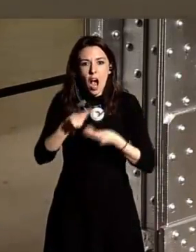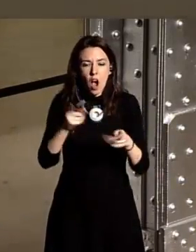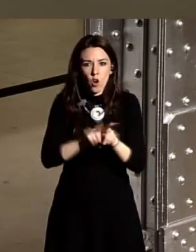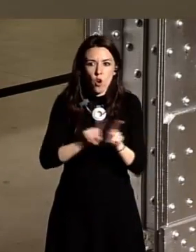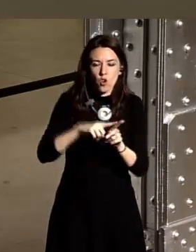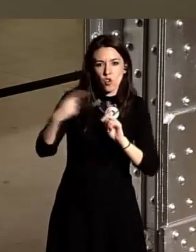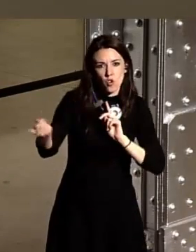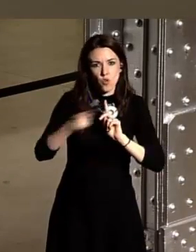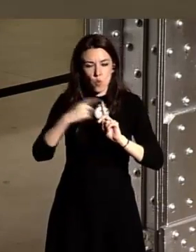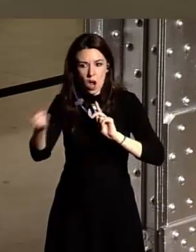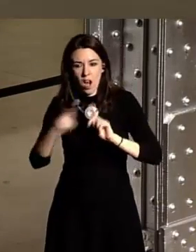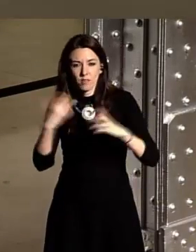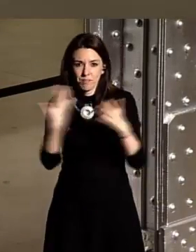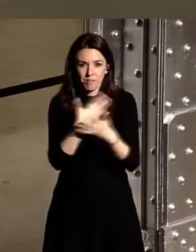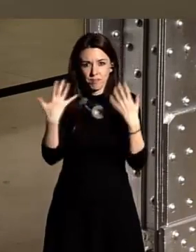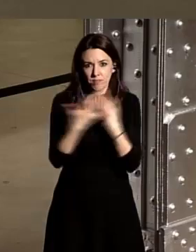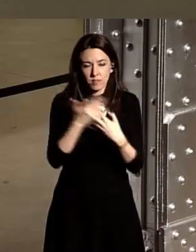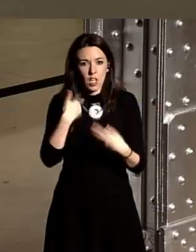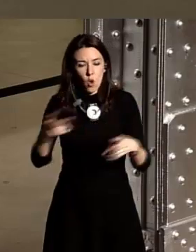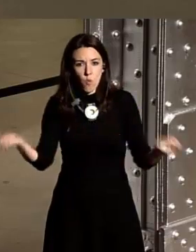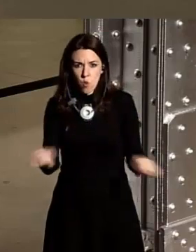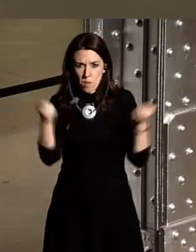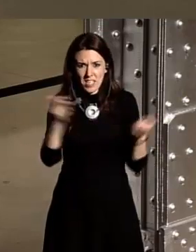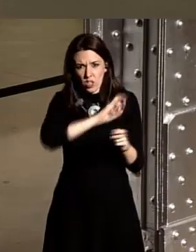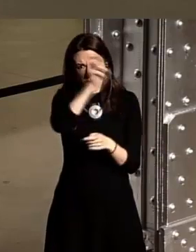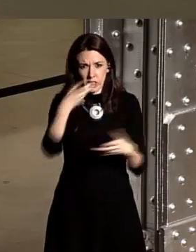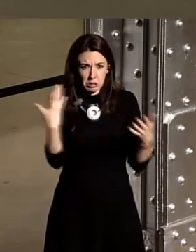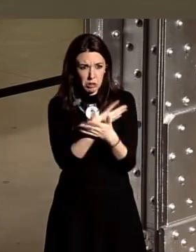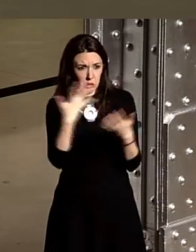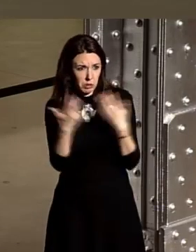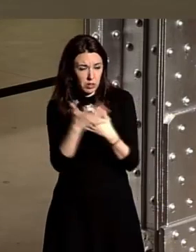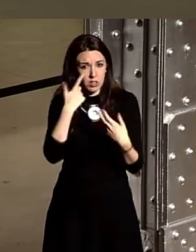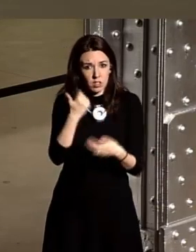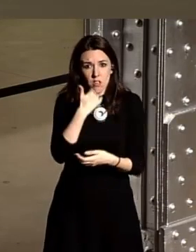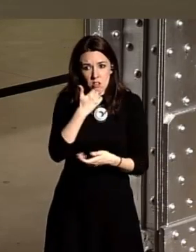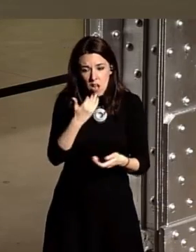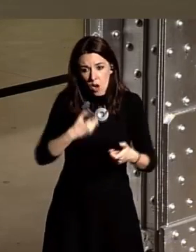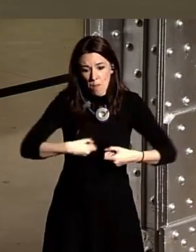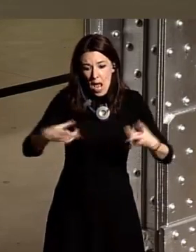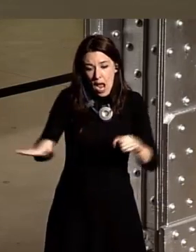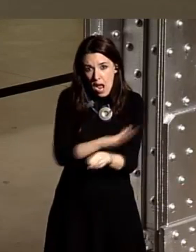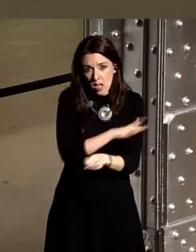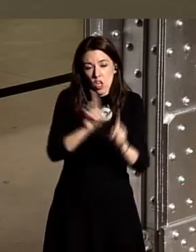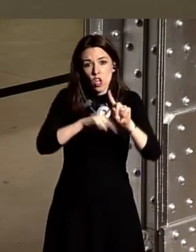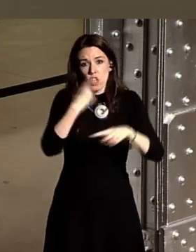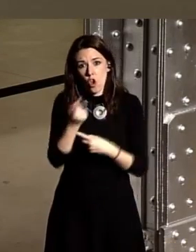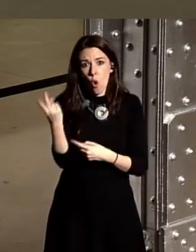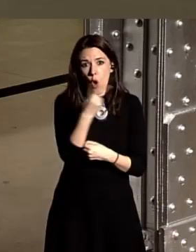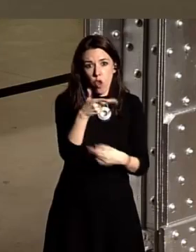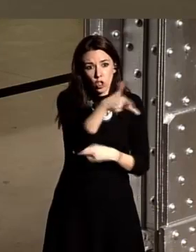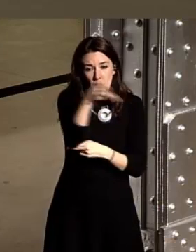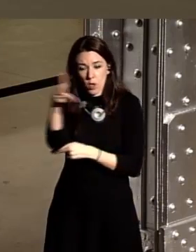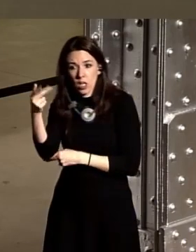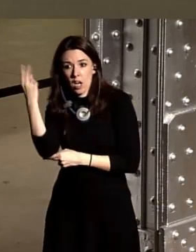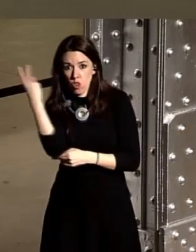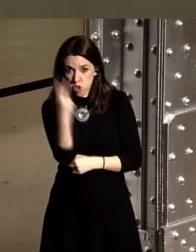como hago una combinación de varias publicaciones que me da gastos y después hago los dos reportajes.